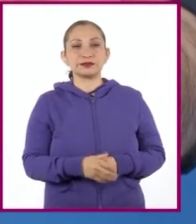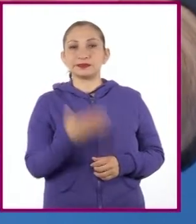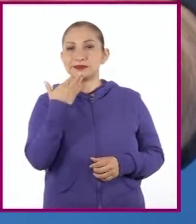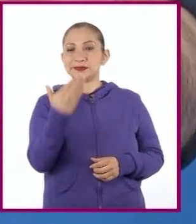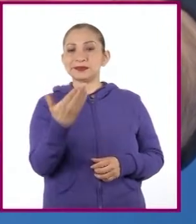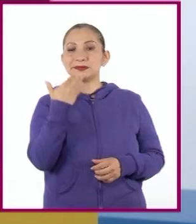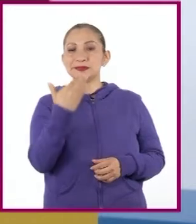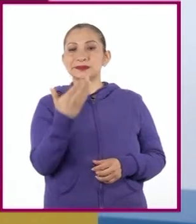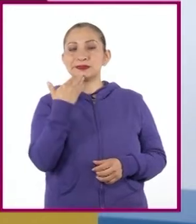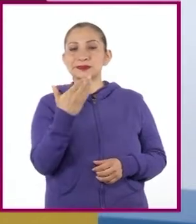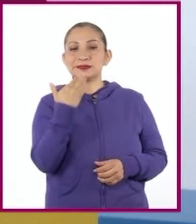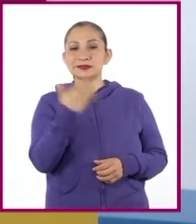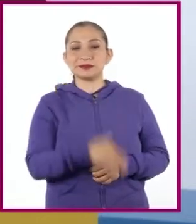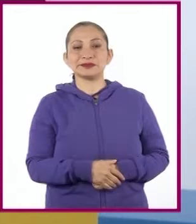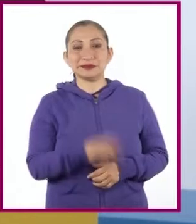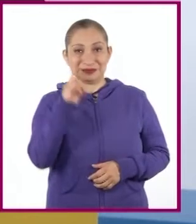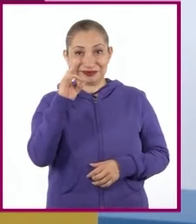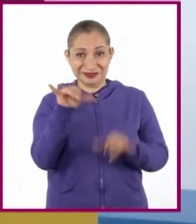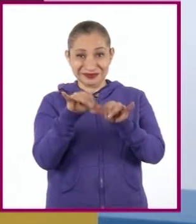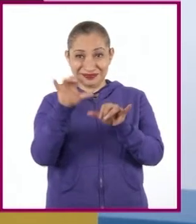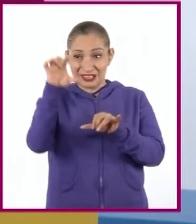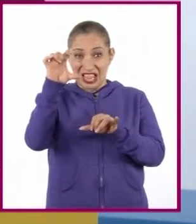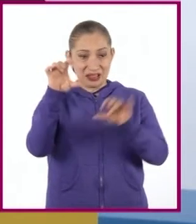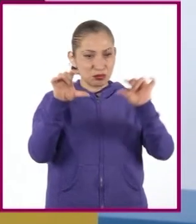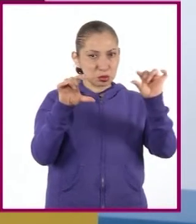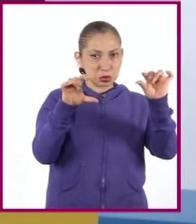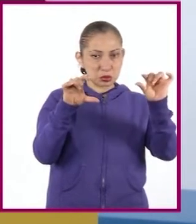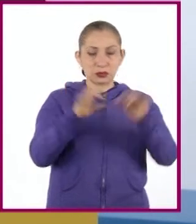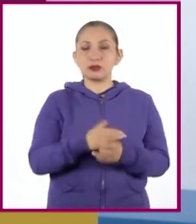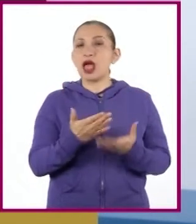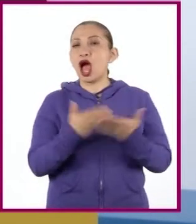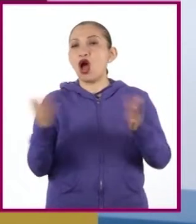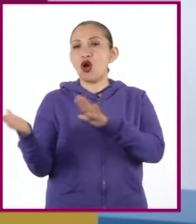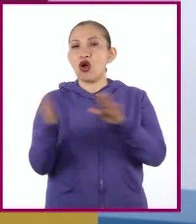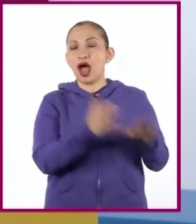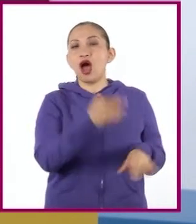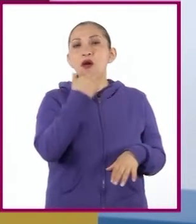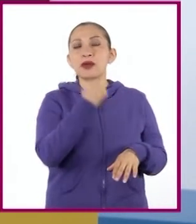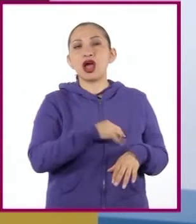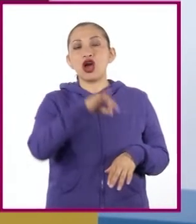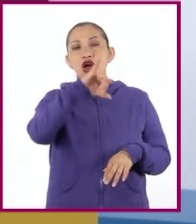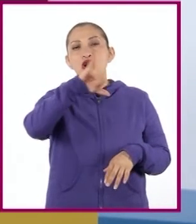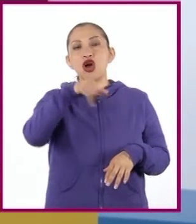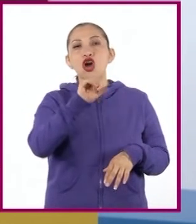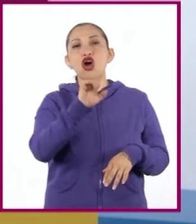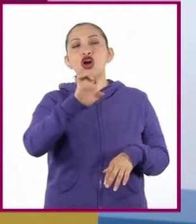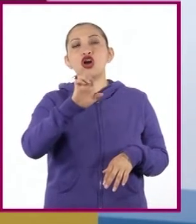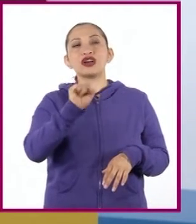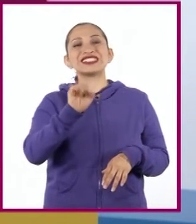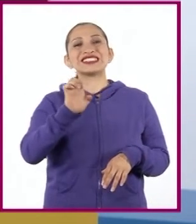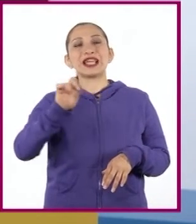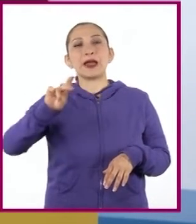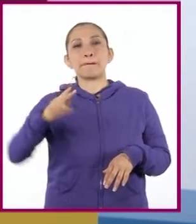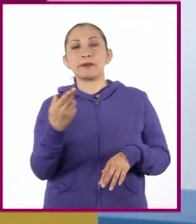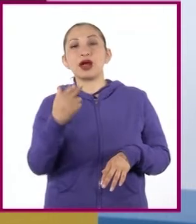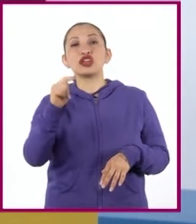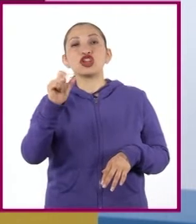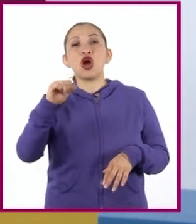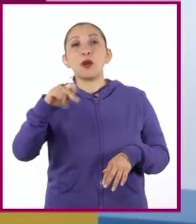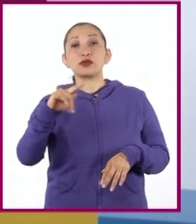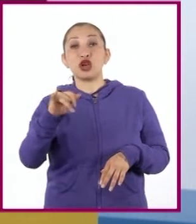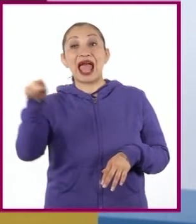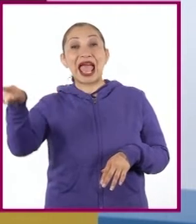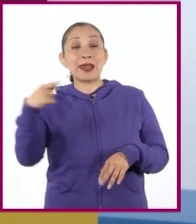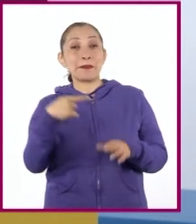Muy bien. Ahora continuemos con el científico Joseph Thomson. En 1909